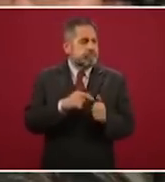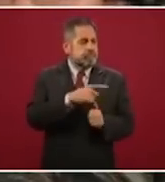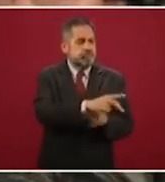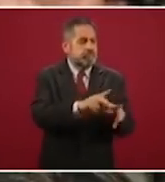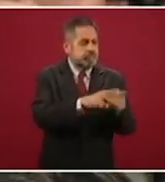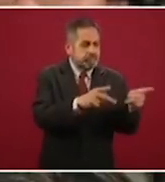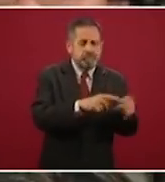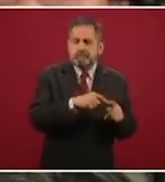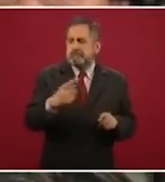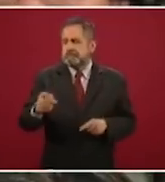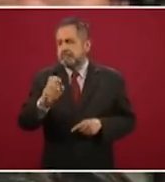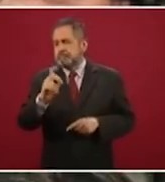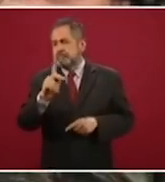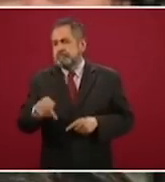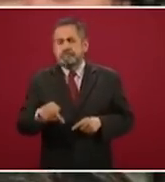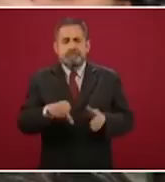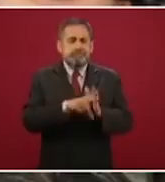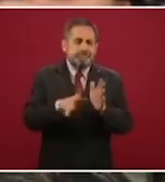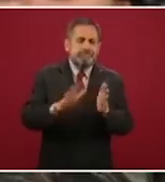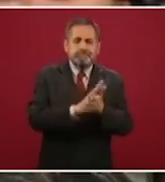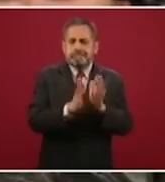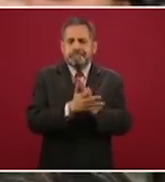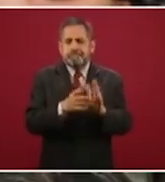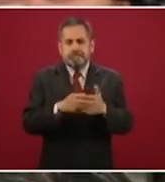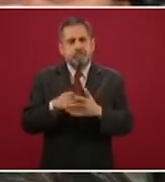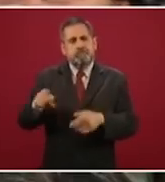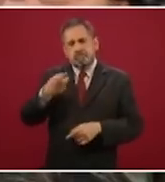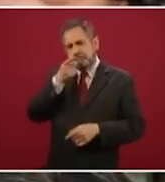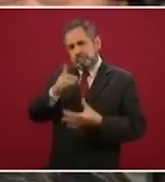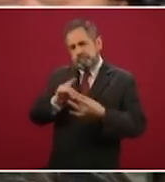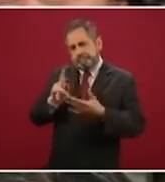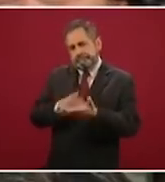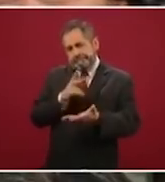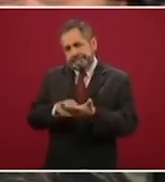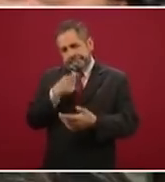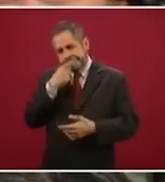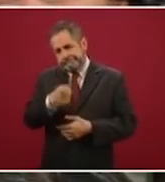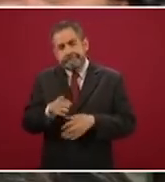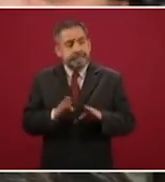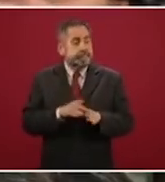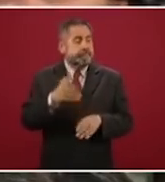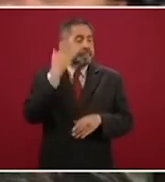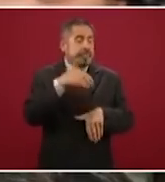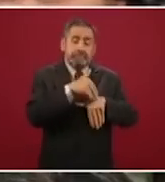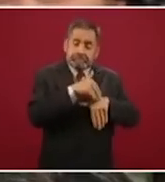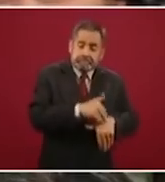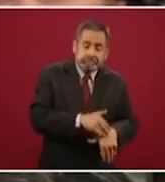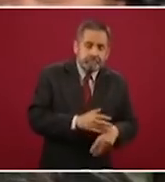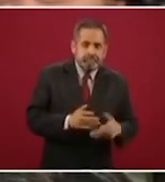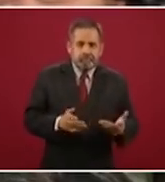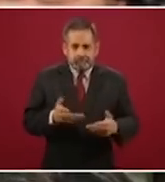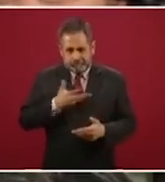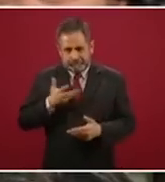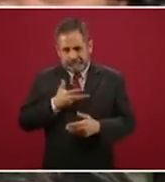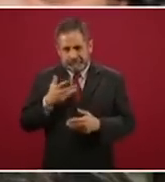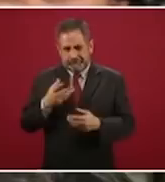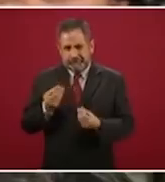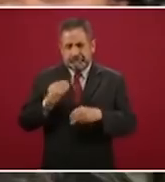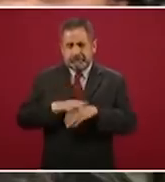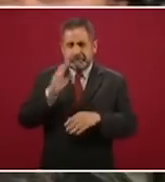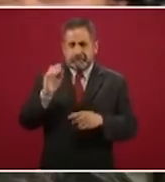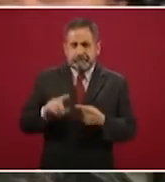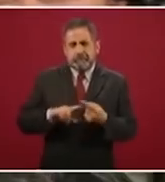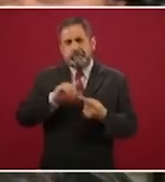comercial que usted ha criticado aquí en muchas ocasiones por cómo se vendían algunos contenidos. Gracias, y si